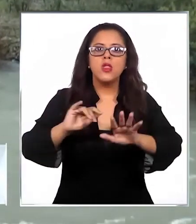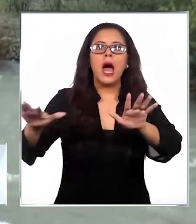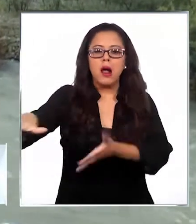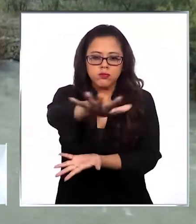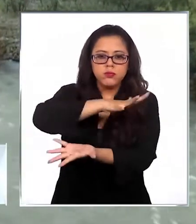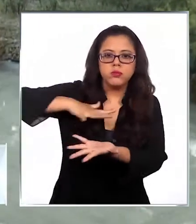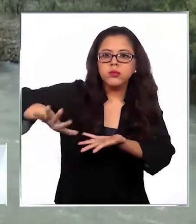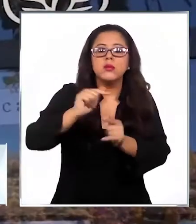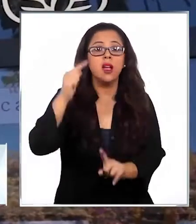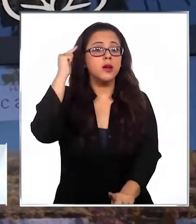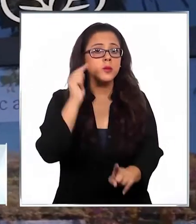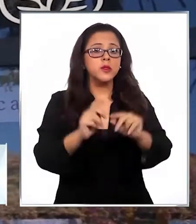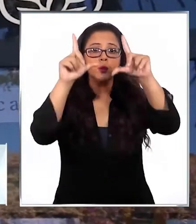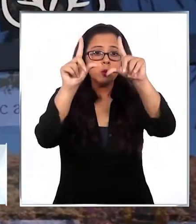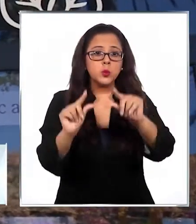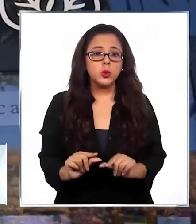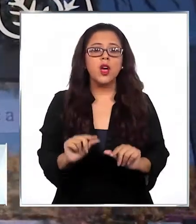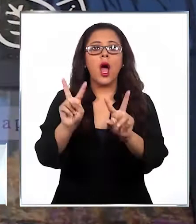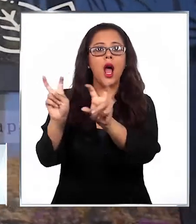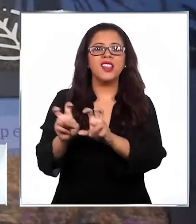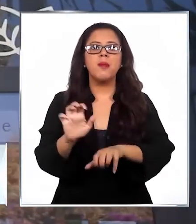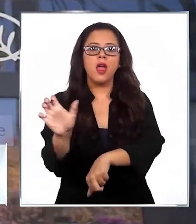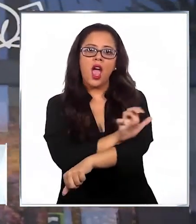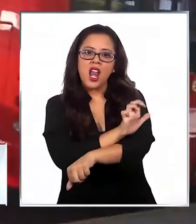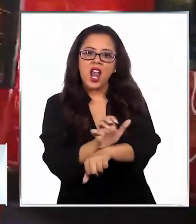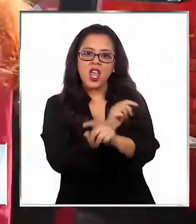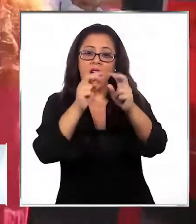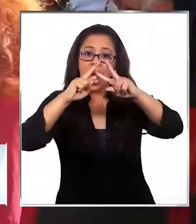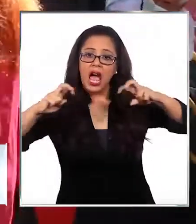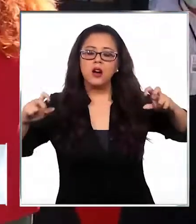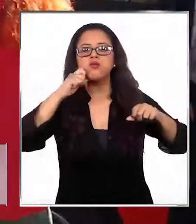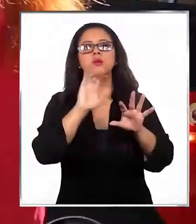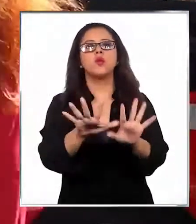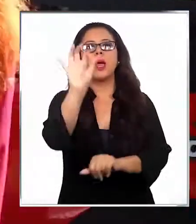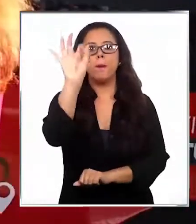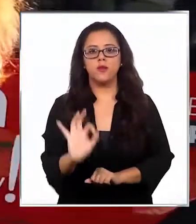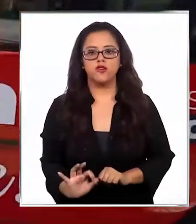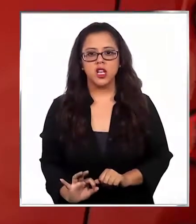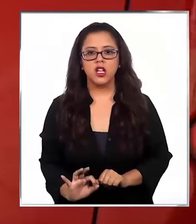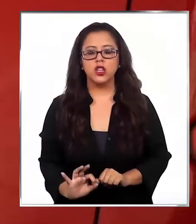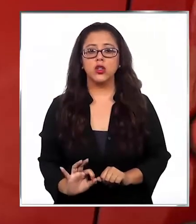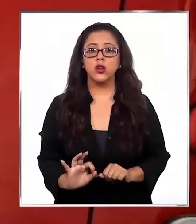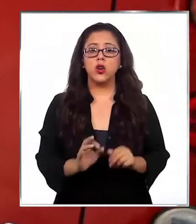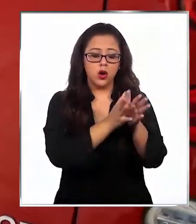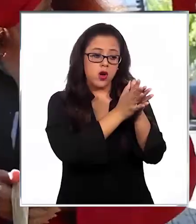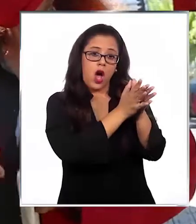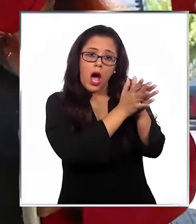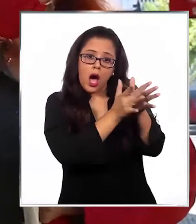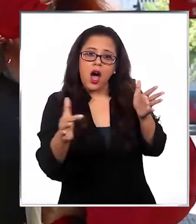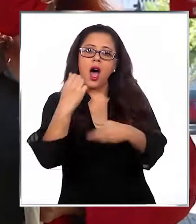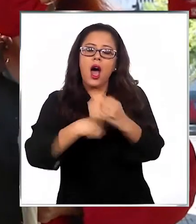De hecho, la primera meta de reducción de intensidad energética es al menos un 10% al